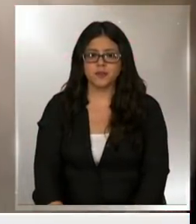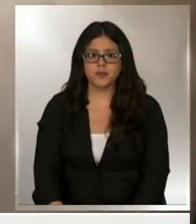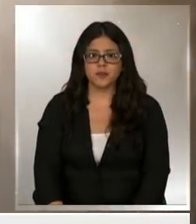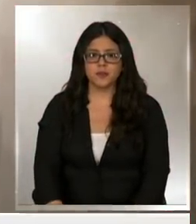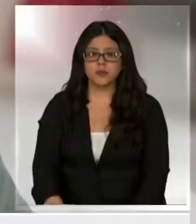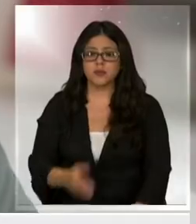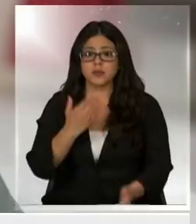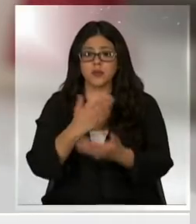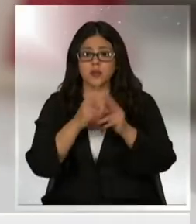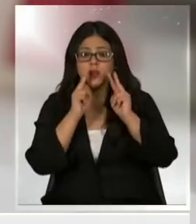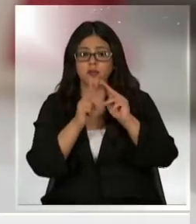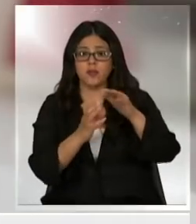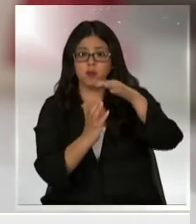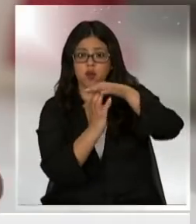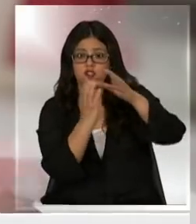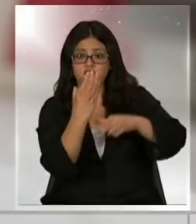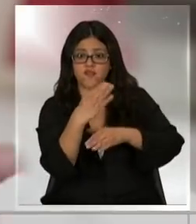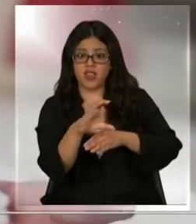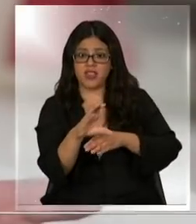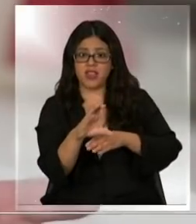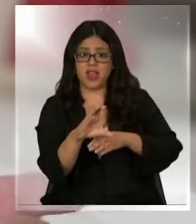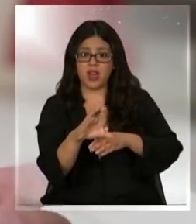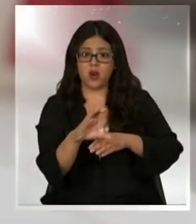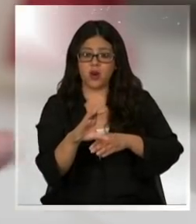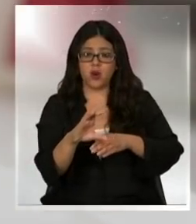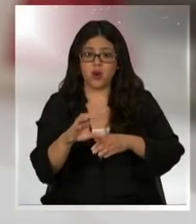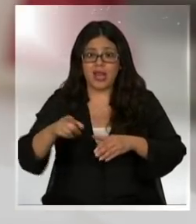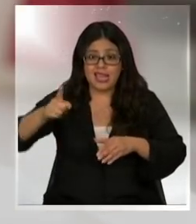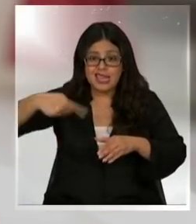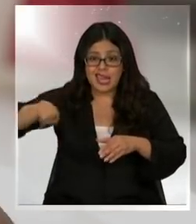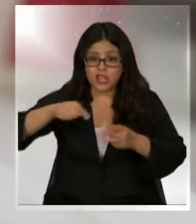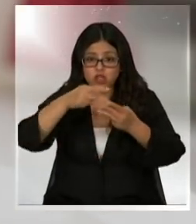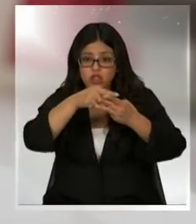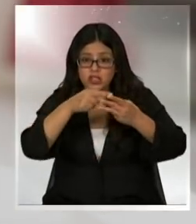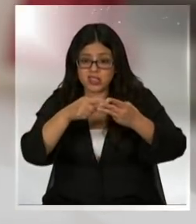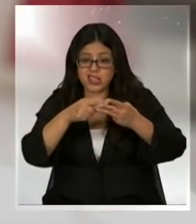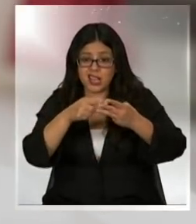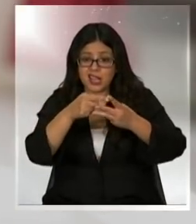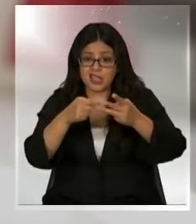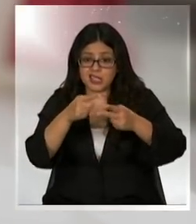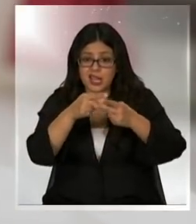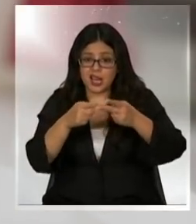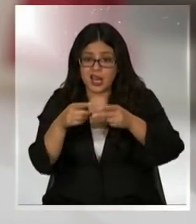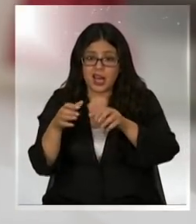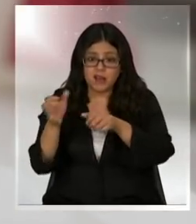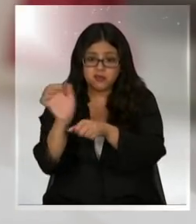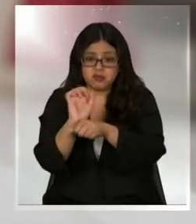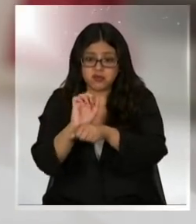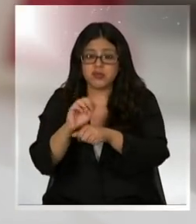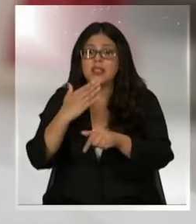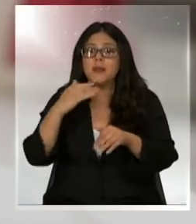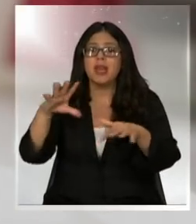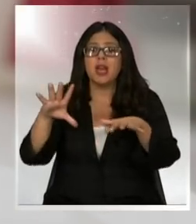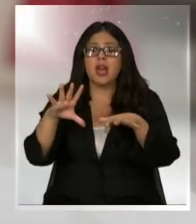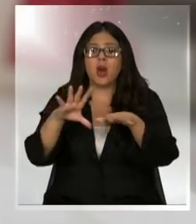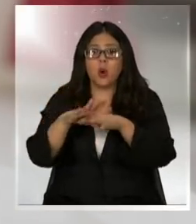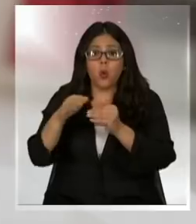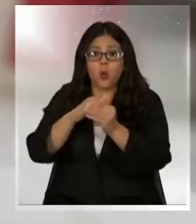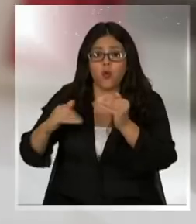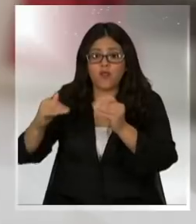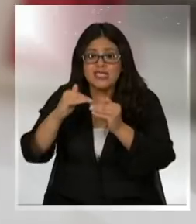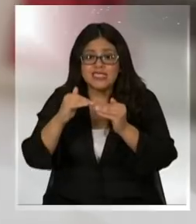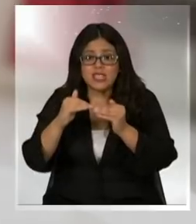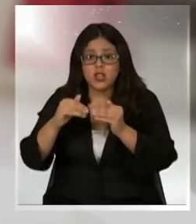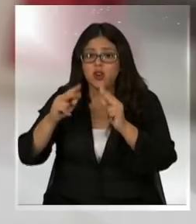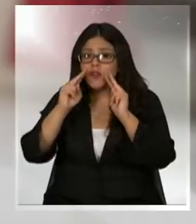Cuando vimos el video de que actuaron juntos y junto con los vecinos que vieron